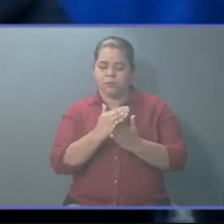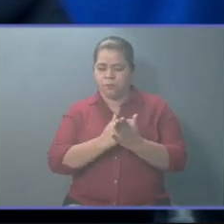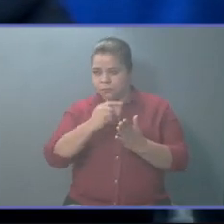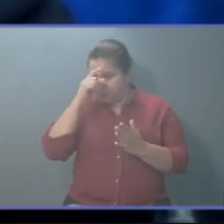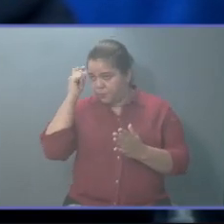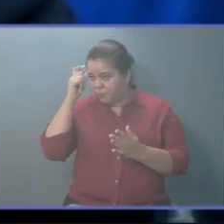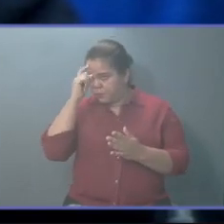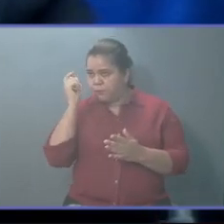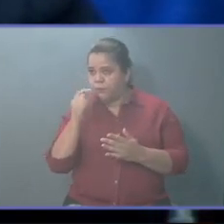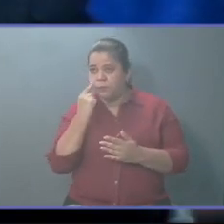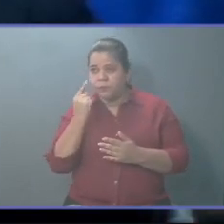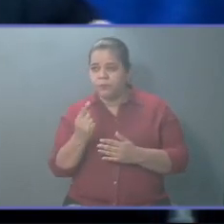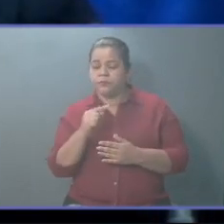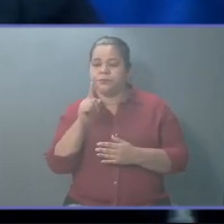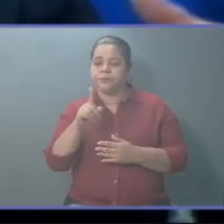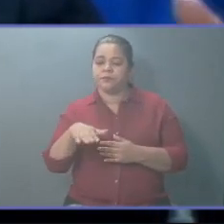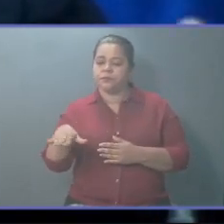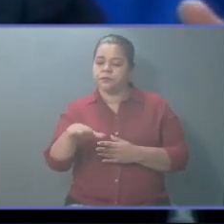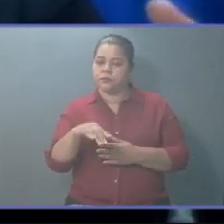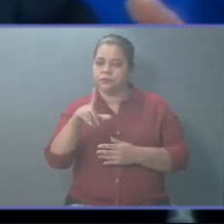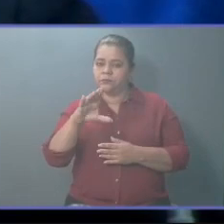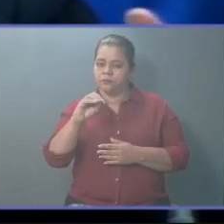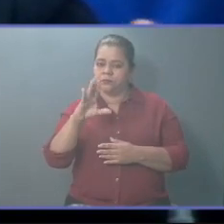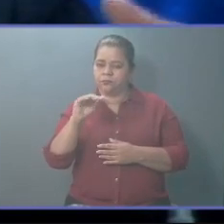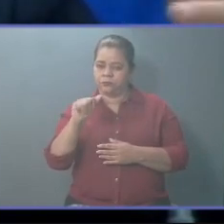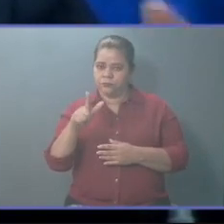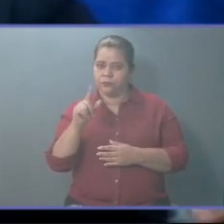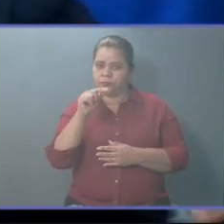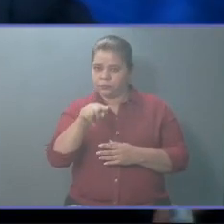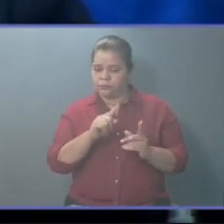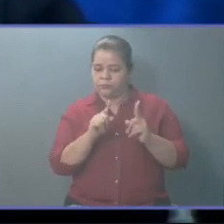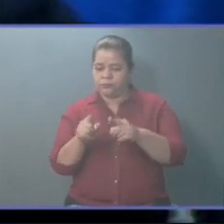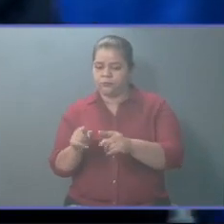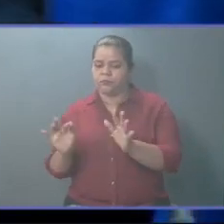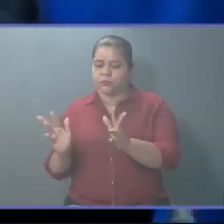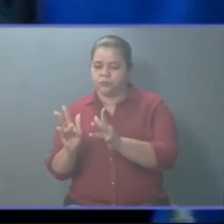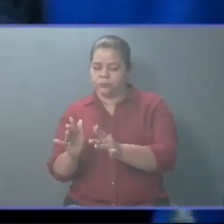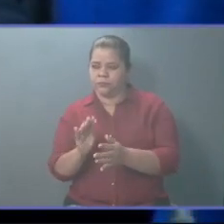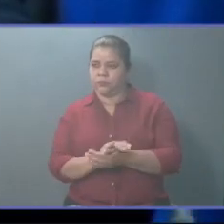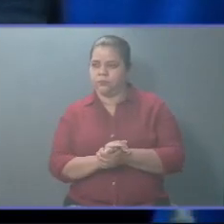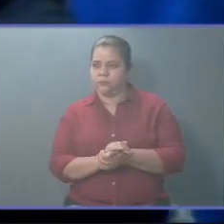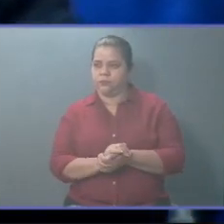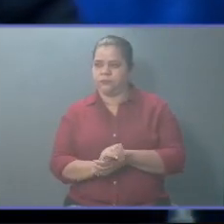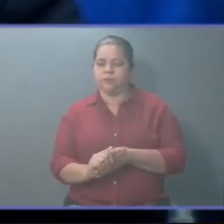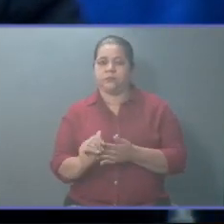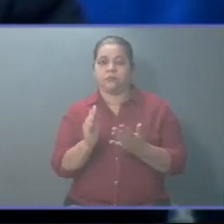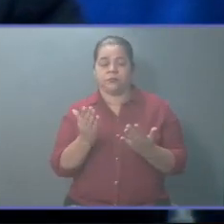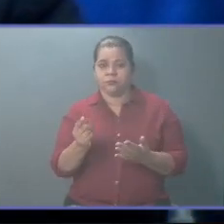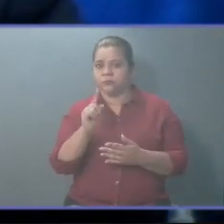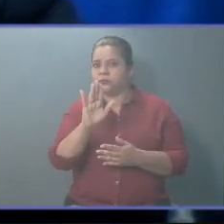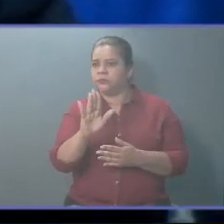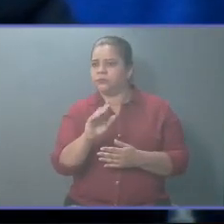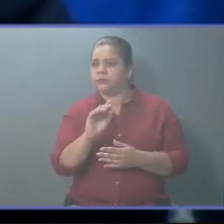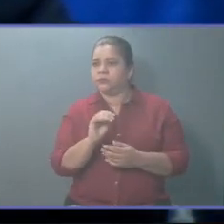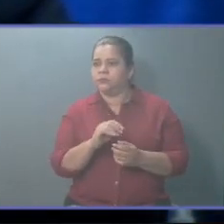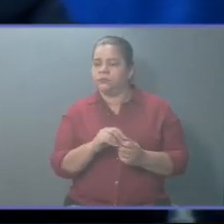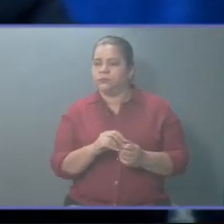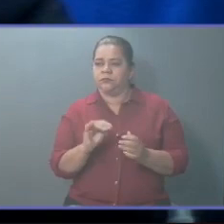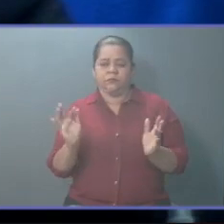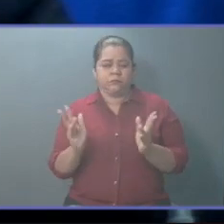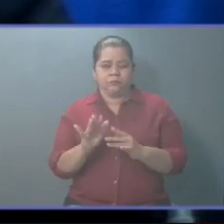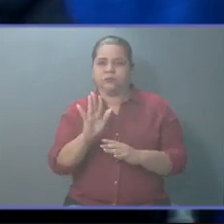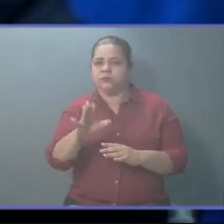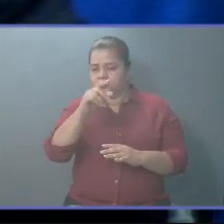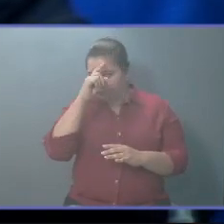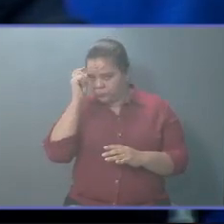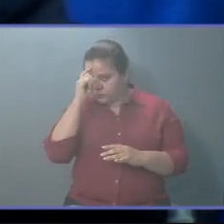ver, digamos, un local a donde ustedes tengan para poderse reunir, porque no nos van a reunir en sus